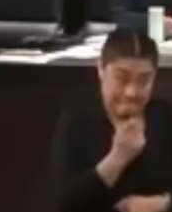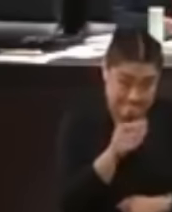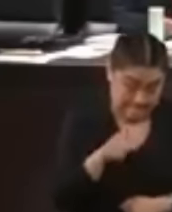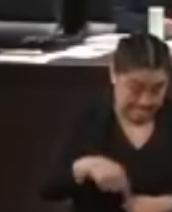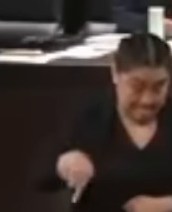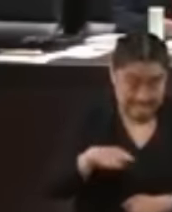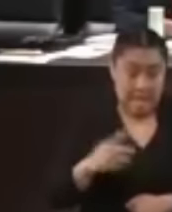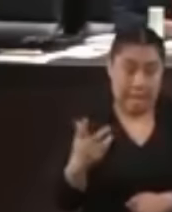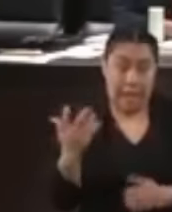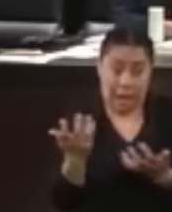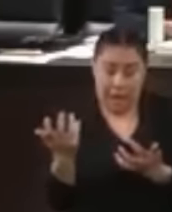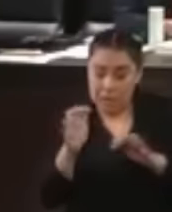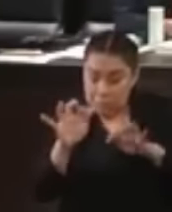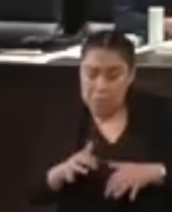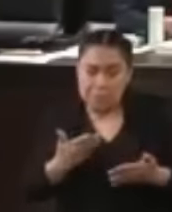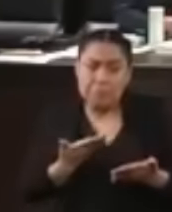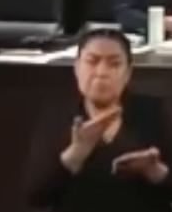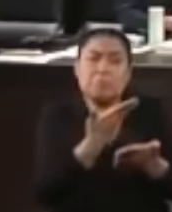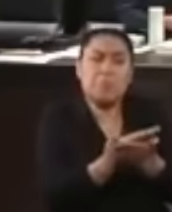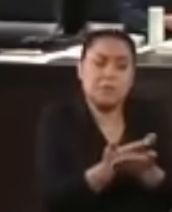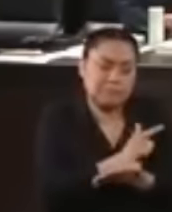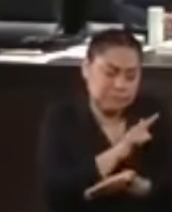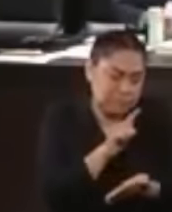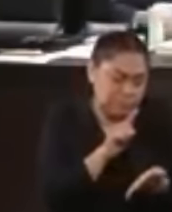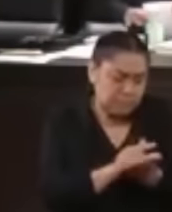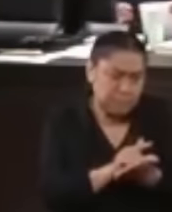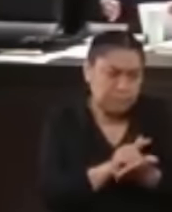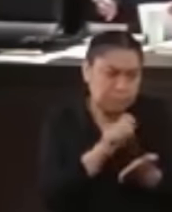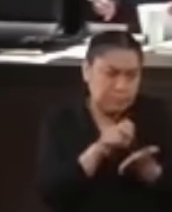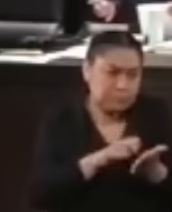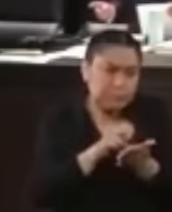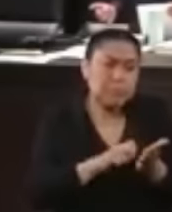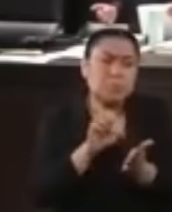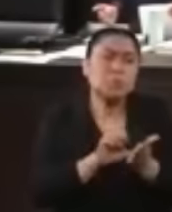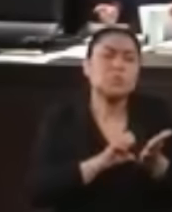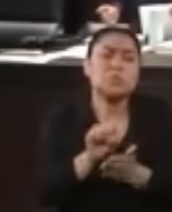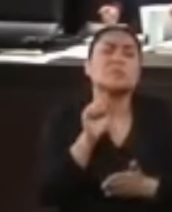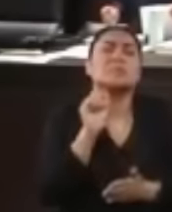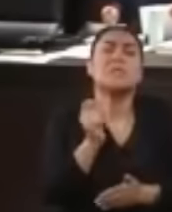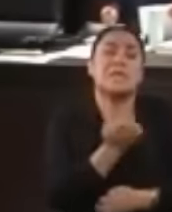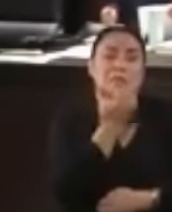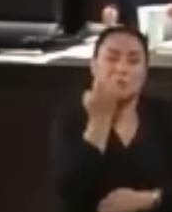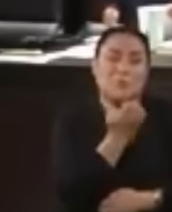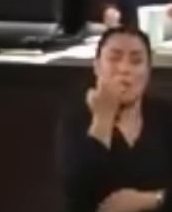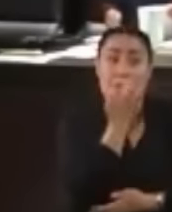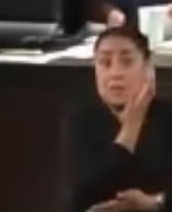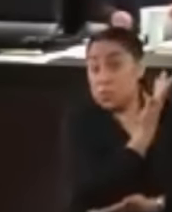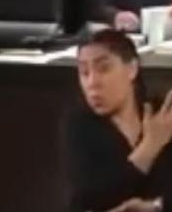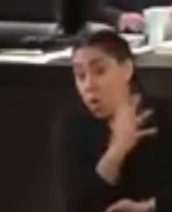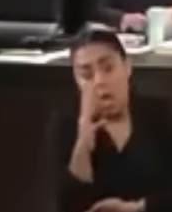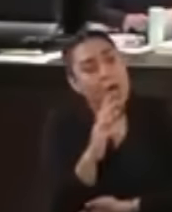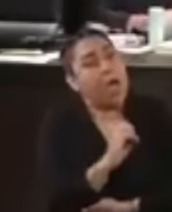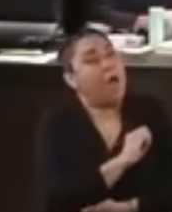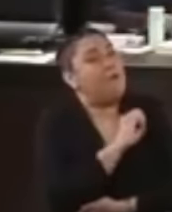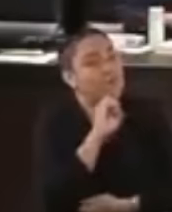presentó la iniciativa de reforma constitucional para que la educación preescolar fuera obligatoria